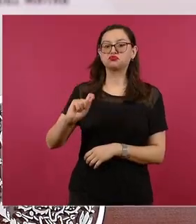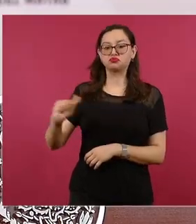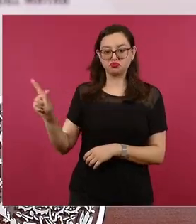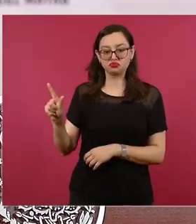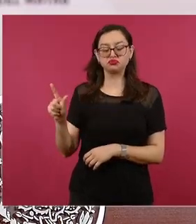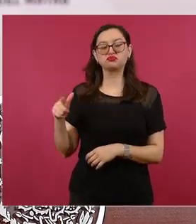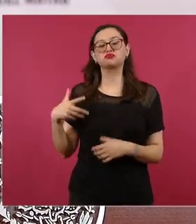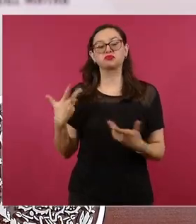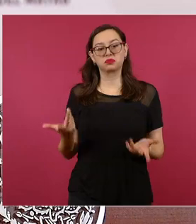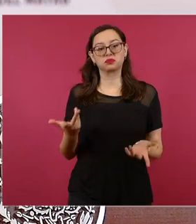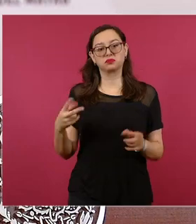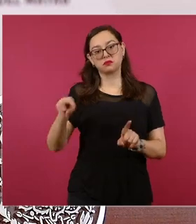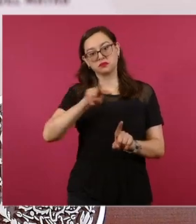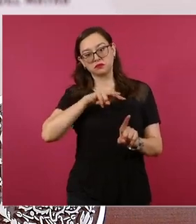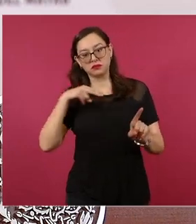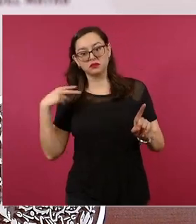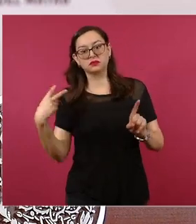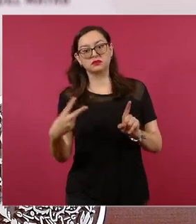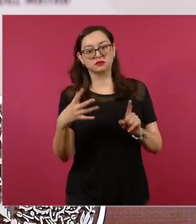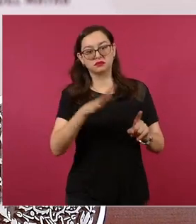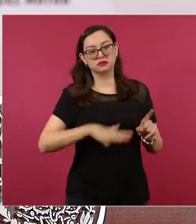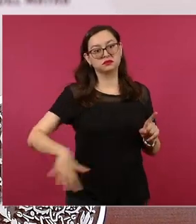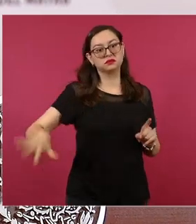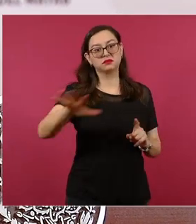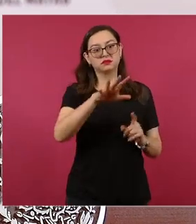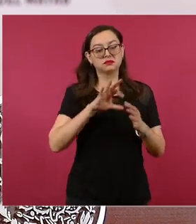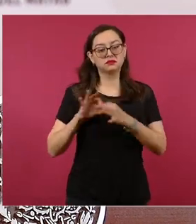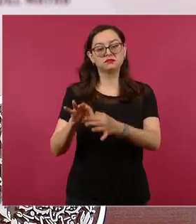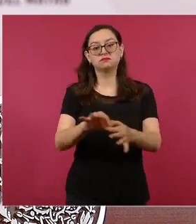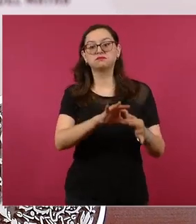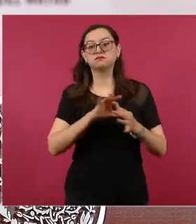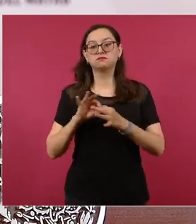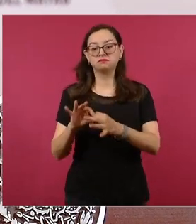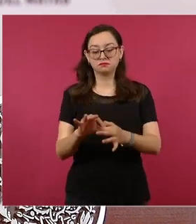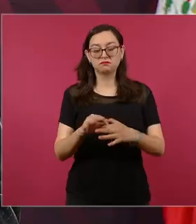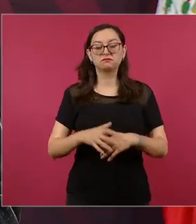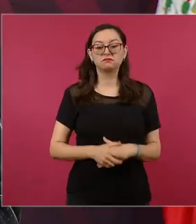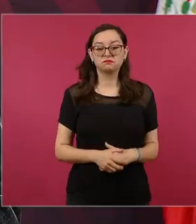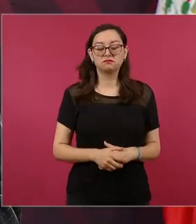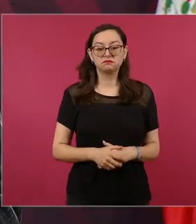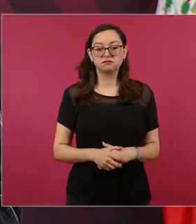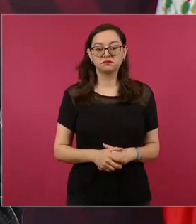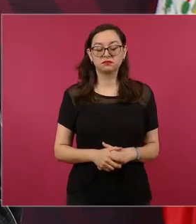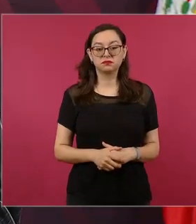con dimensión social, comprometidos con la transformación.